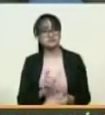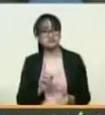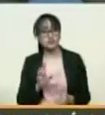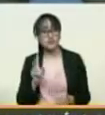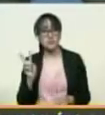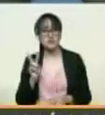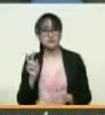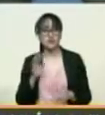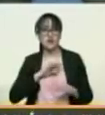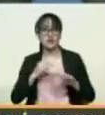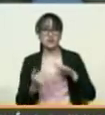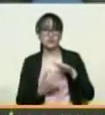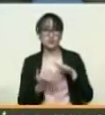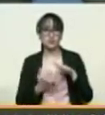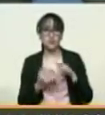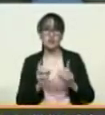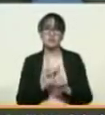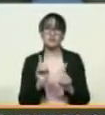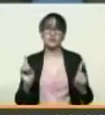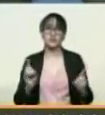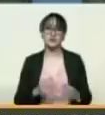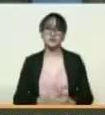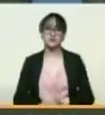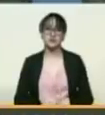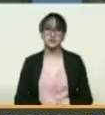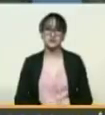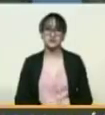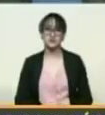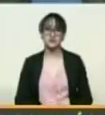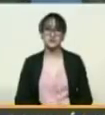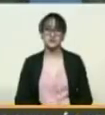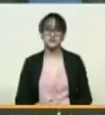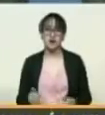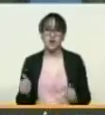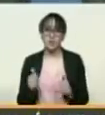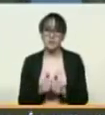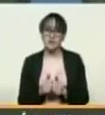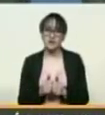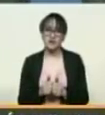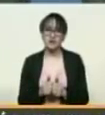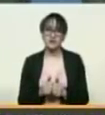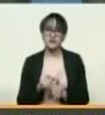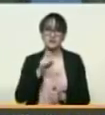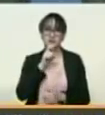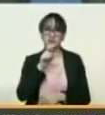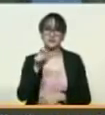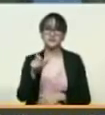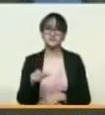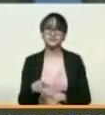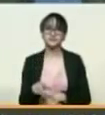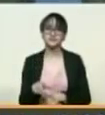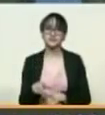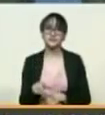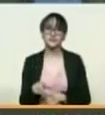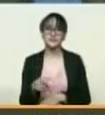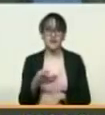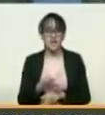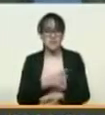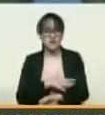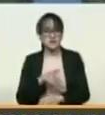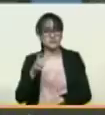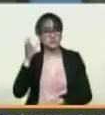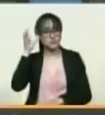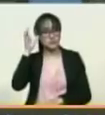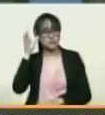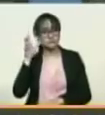sus instituciones y en su democracia. Nos va a acompañar, como siempre, el órgano de expertos de Latinoamérica